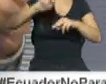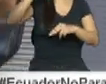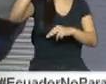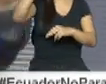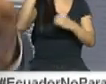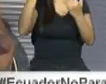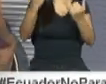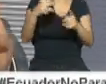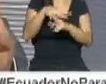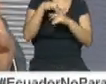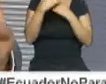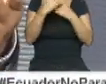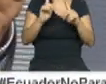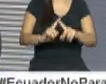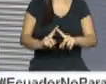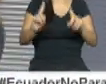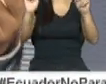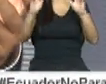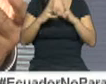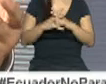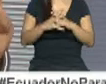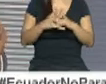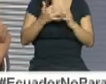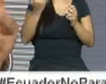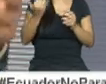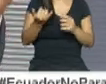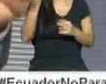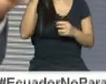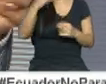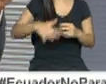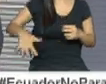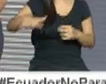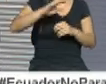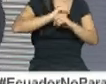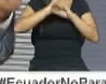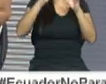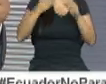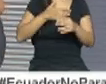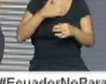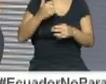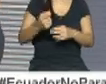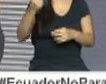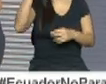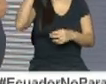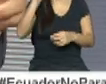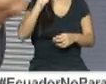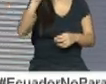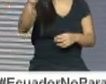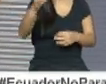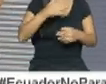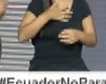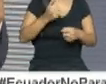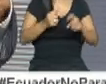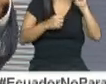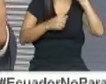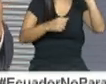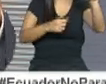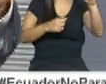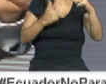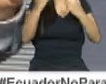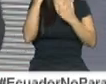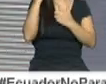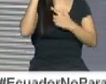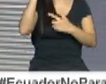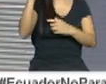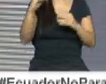situación institucional. Entonces, ¿cómo entender ciertas posiciones de ciertos sectores de las Fuerzas Armadas activas